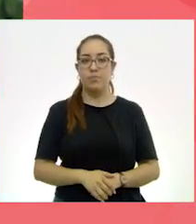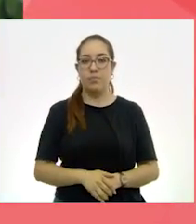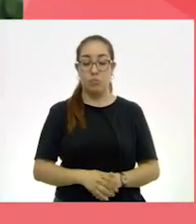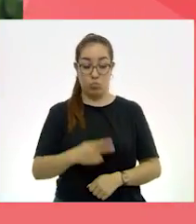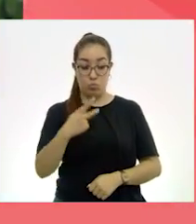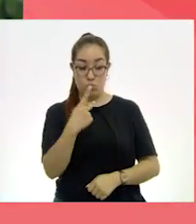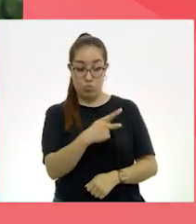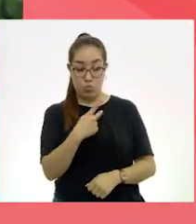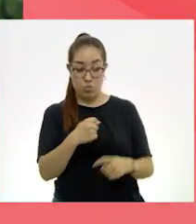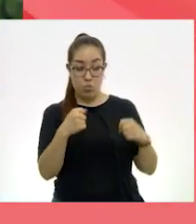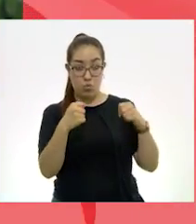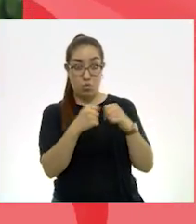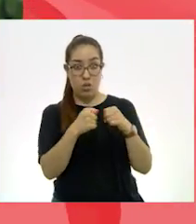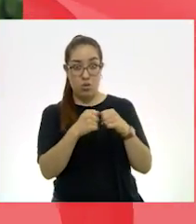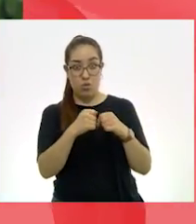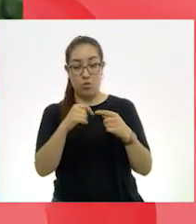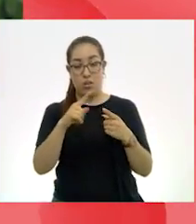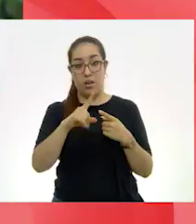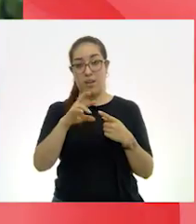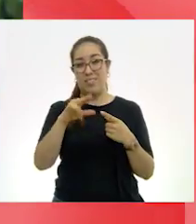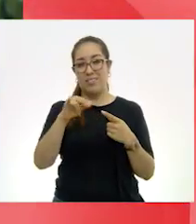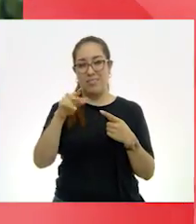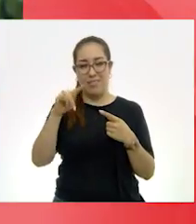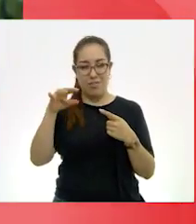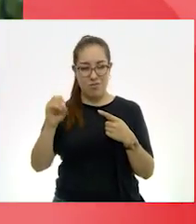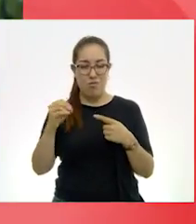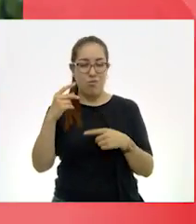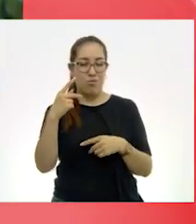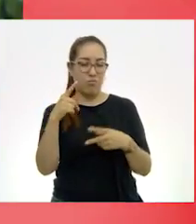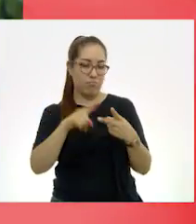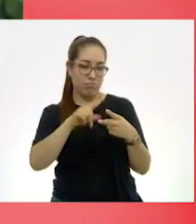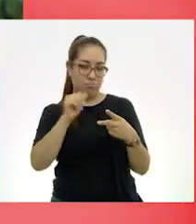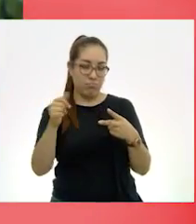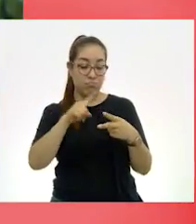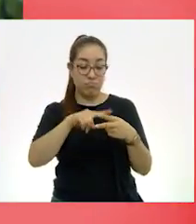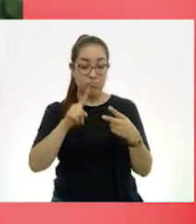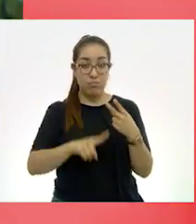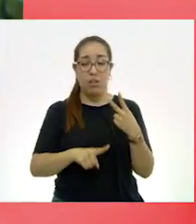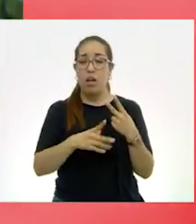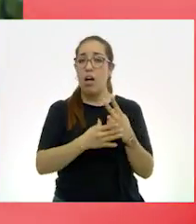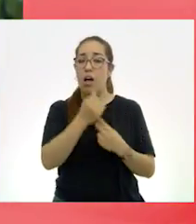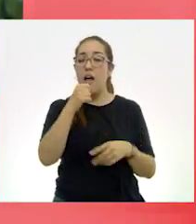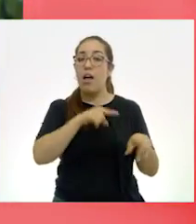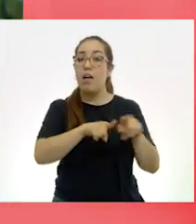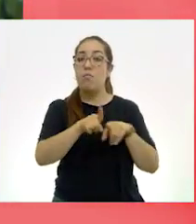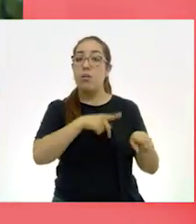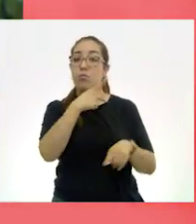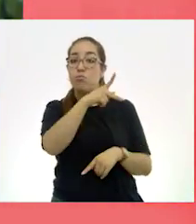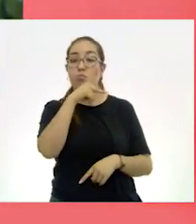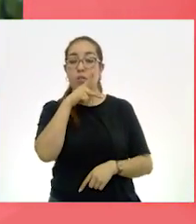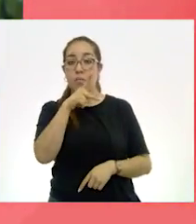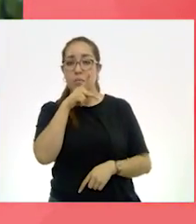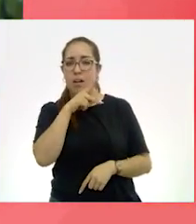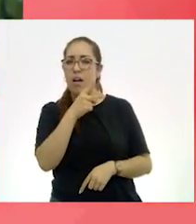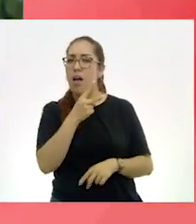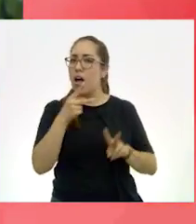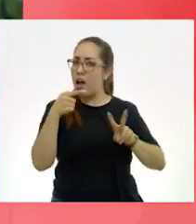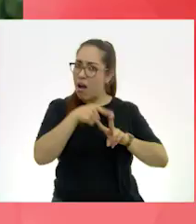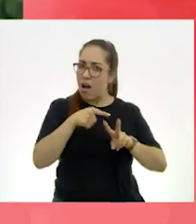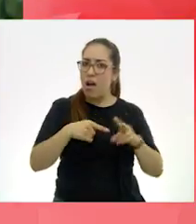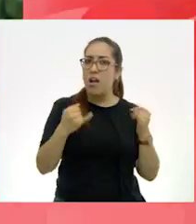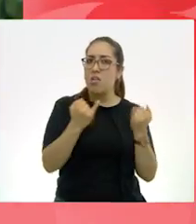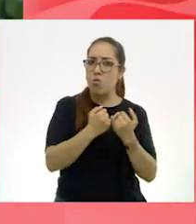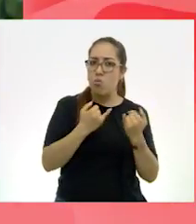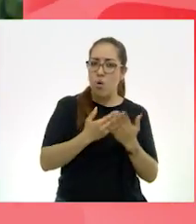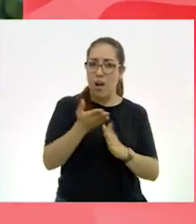tíos, tanto Cristino como José María, hermano de su padre Gabriel, habían también combatido en la guerra, por